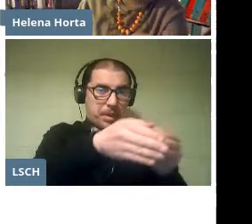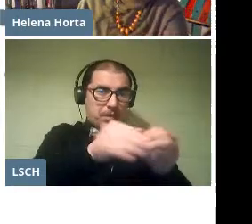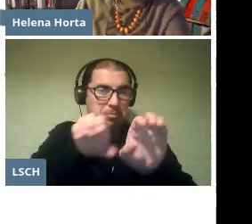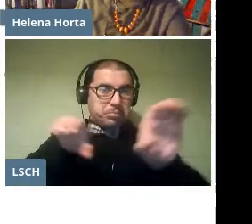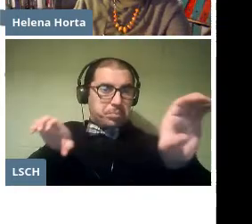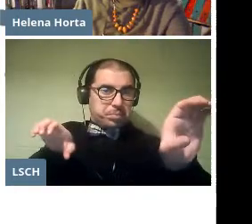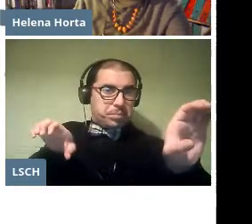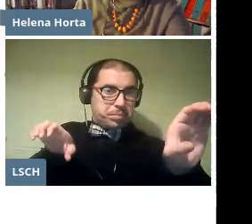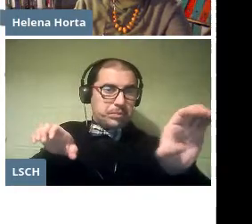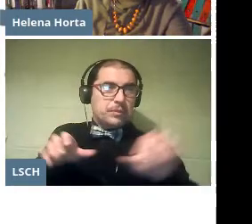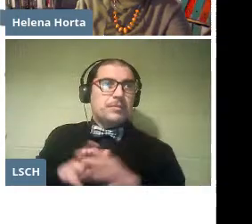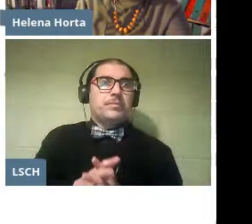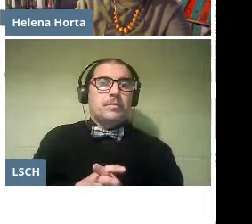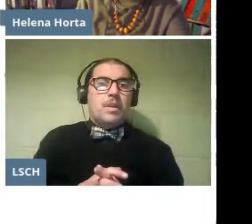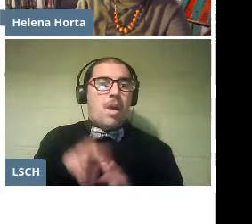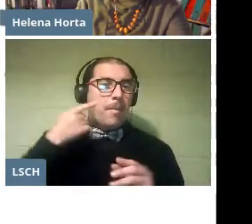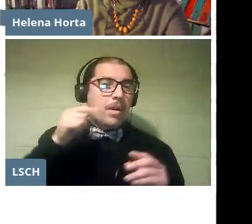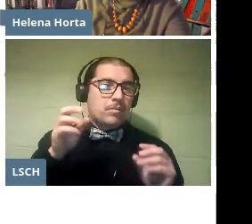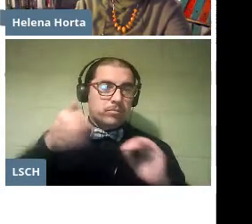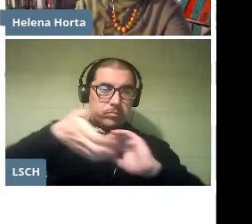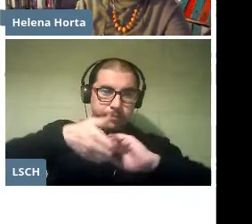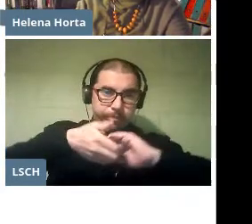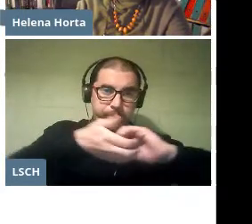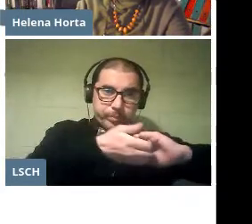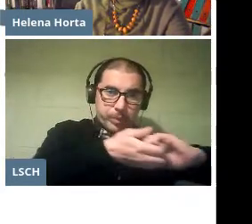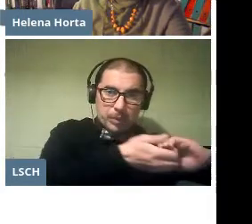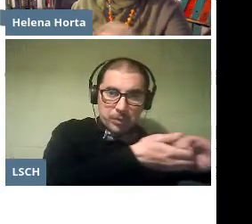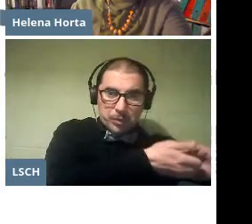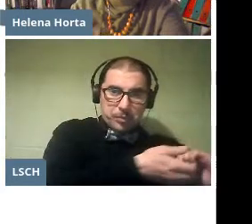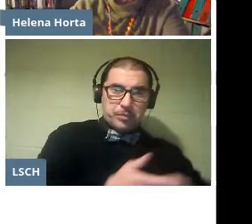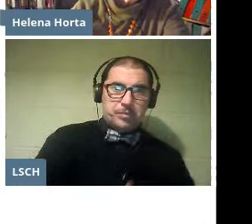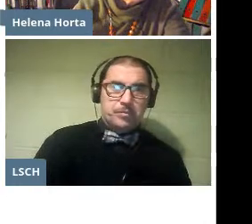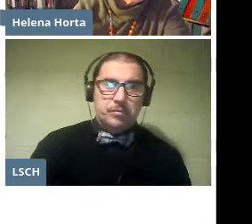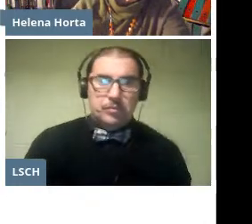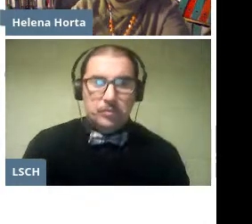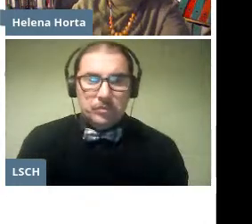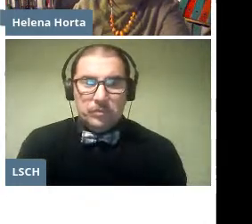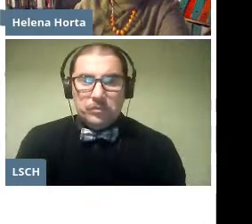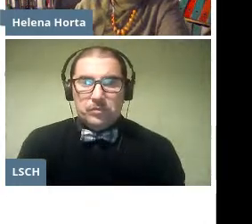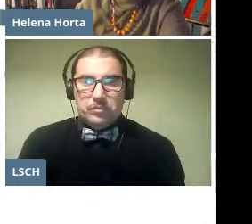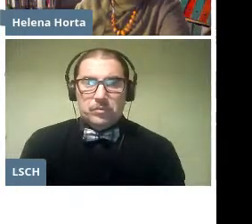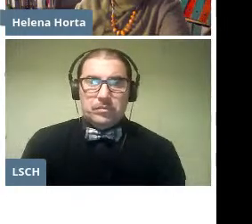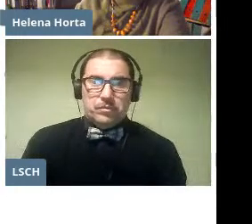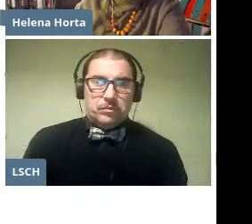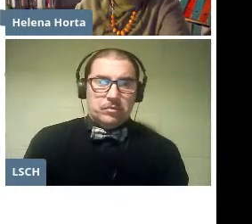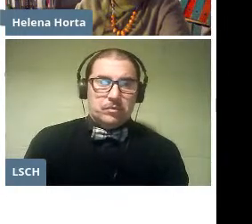en forma encadenada, tal como se puede ver ahí. La próxima, por favor.